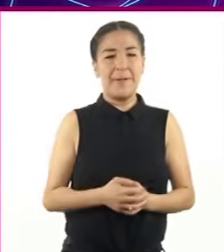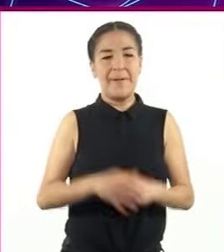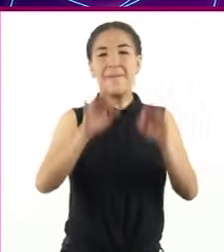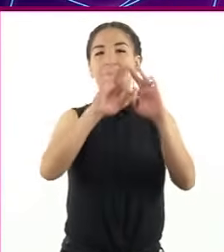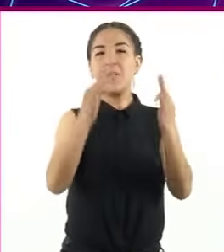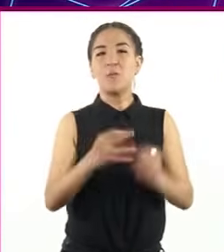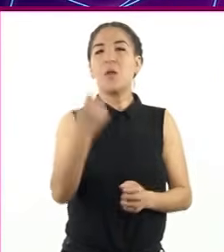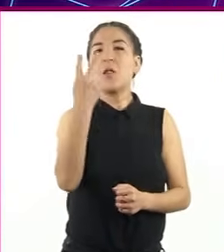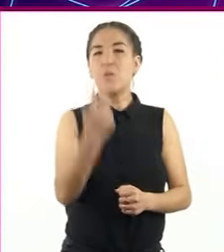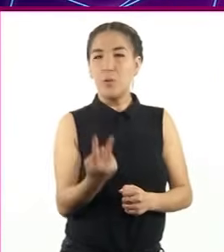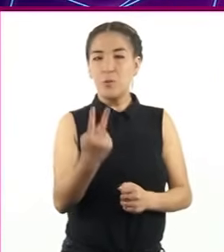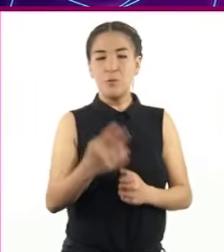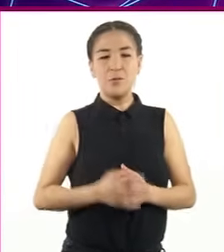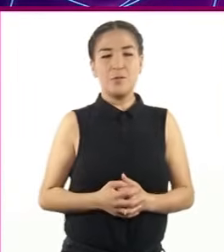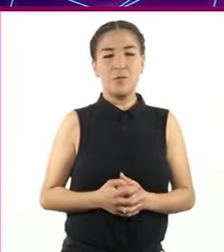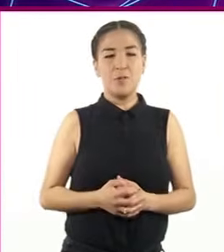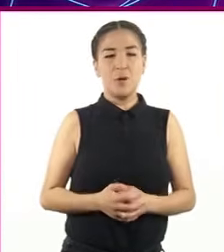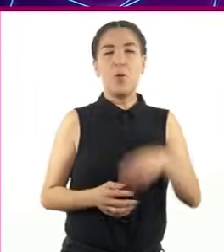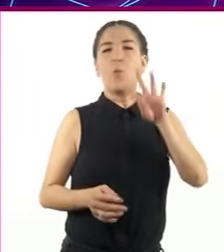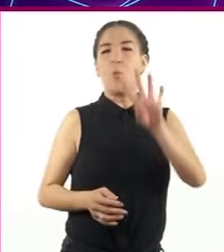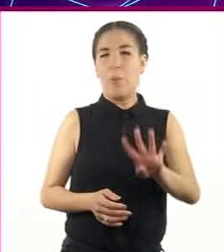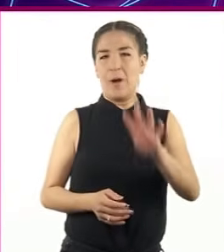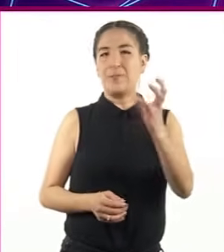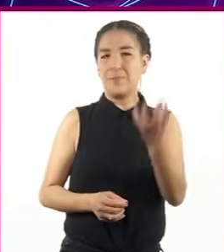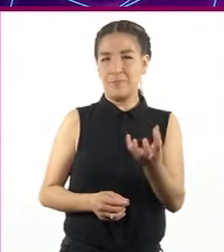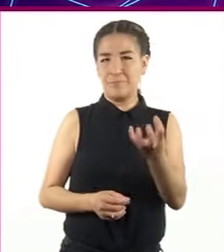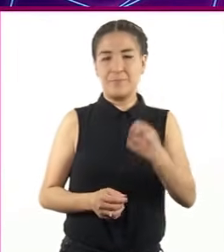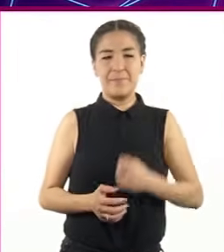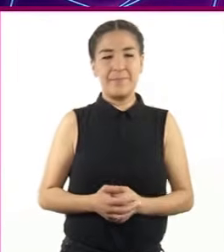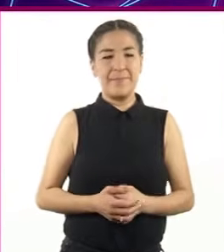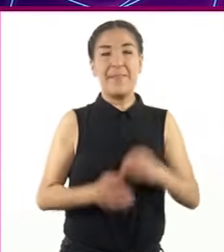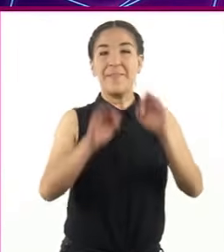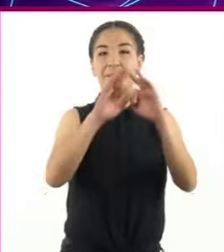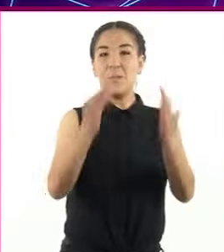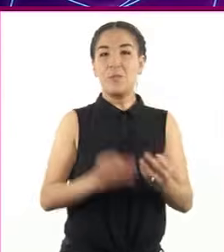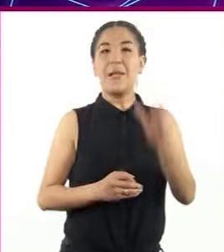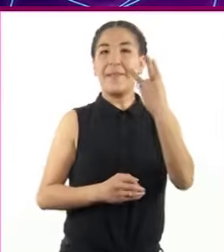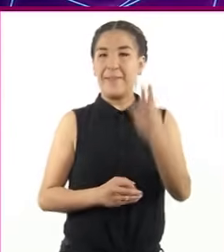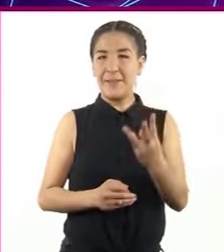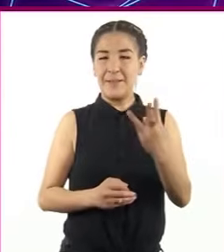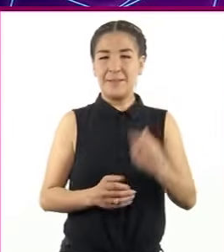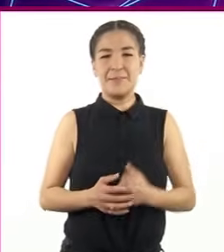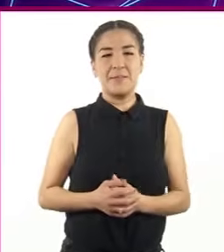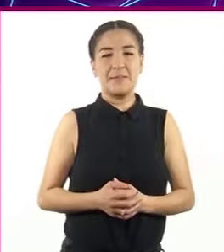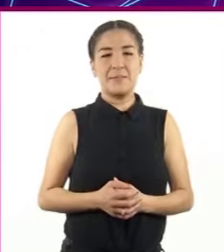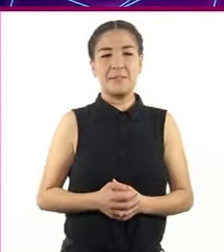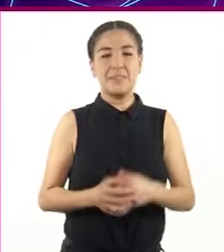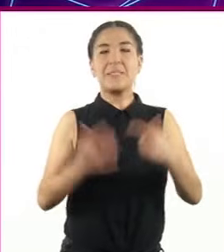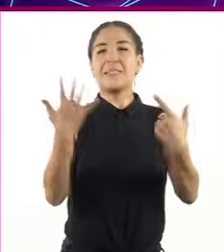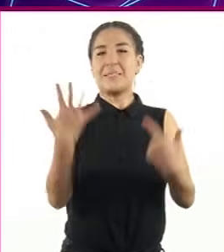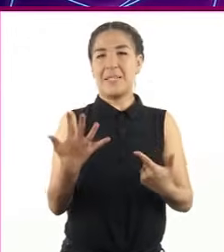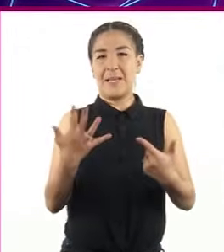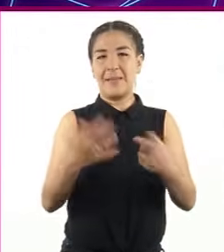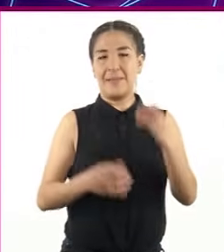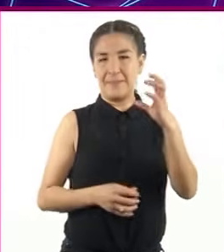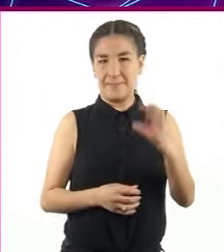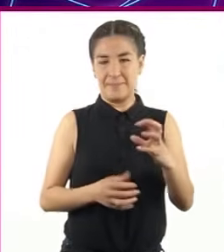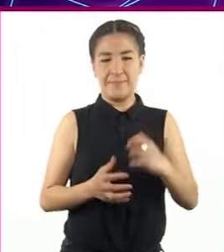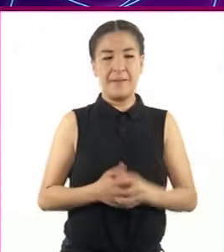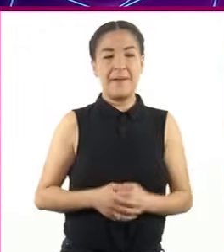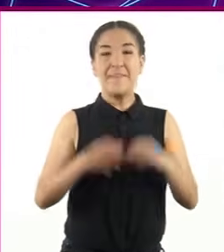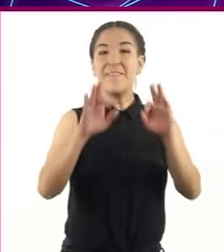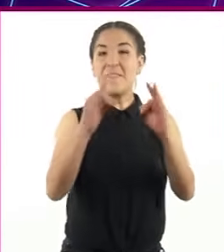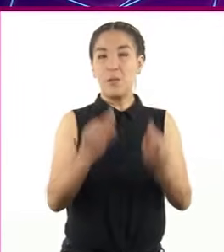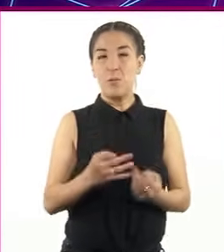figura 2 está compuesta por 4 esferas. La figura 3 está diseñada con 7 esferas. La